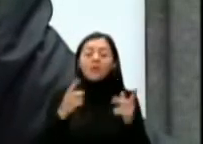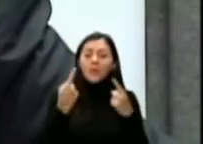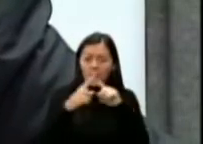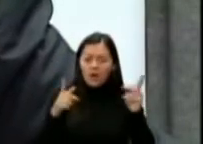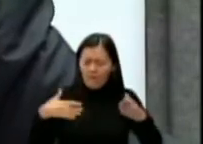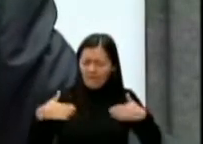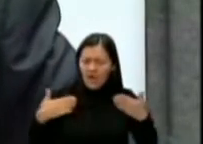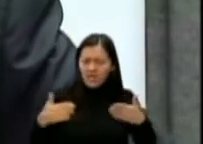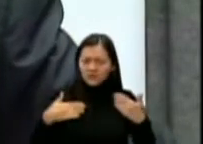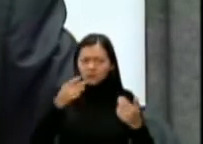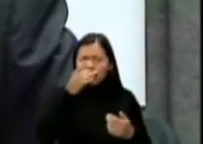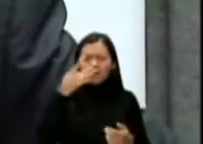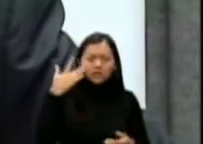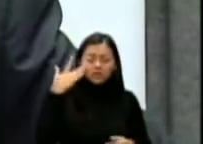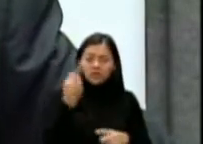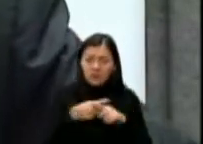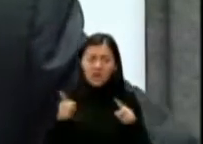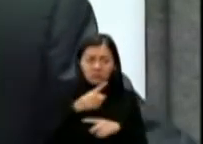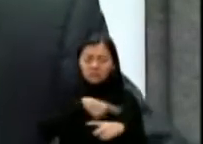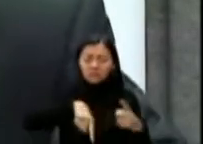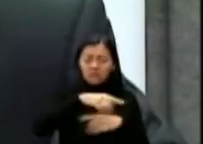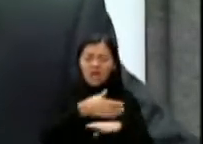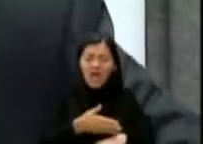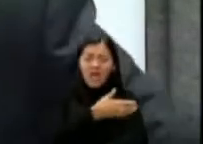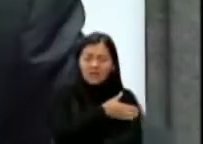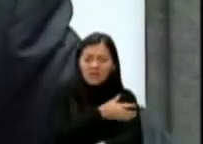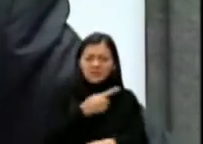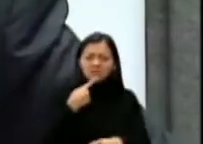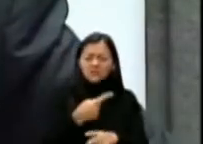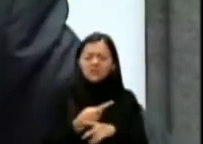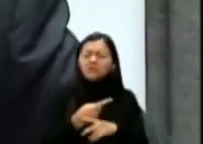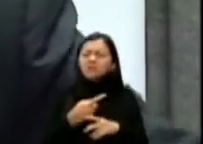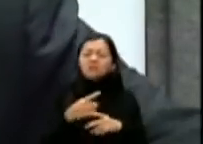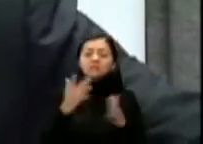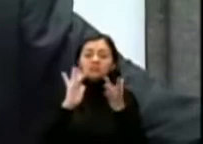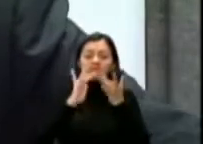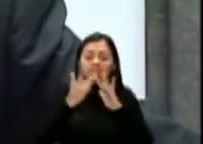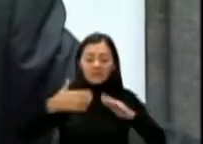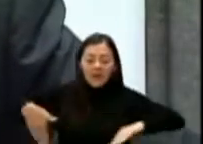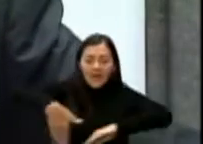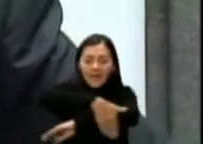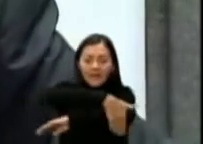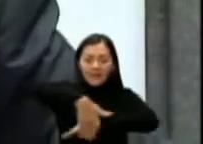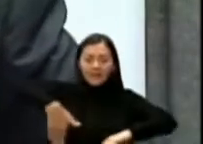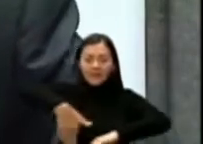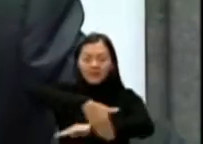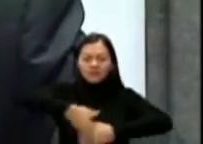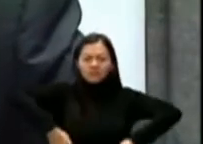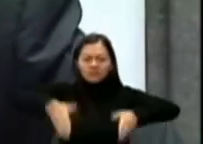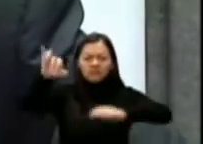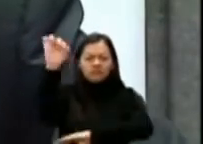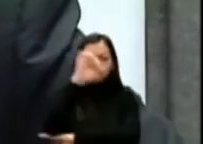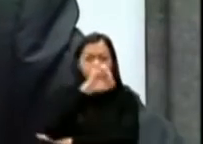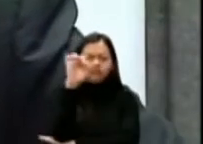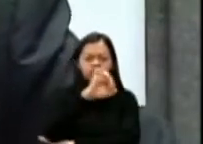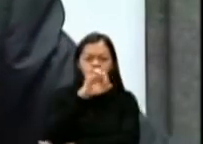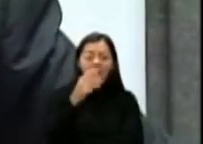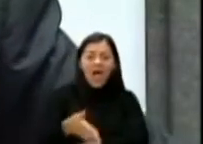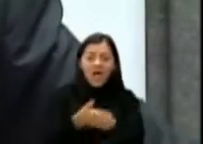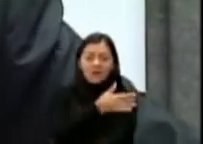amazonía entera de esa troncal amazónica que ya parecía un mito cuantos gobiernos antes de la revolución ciudadana